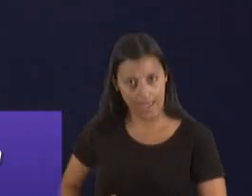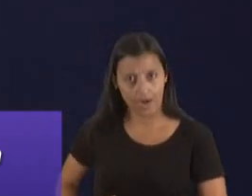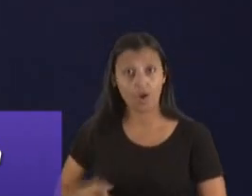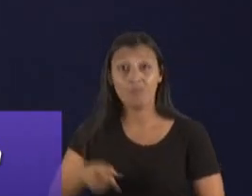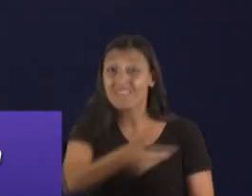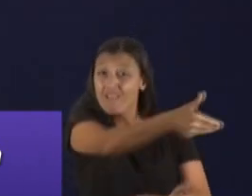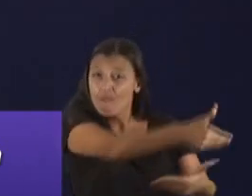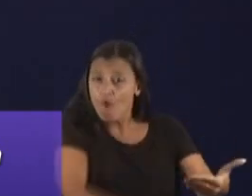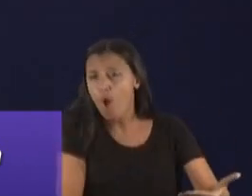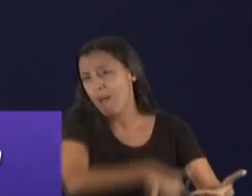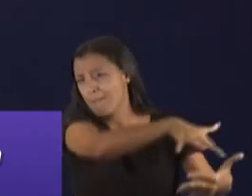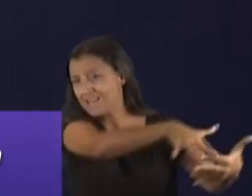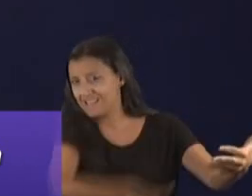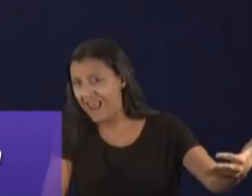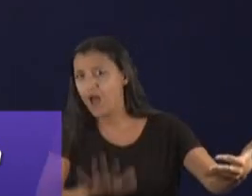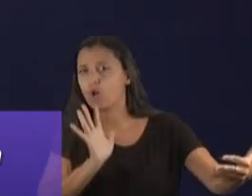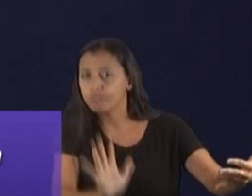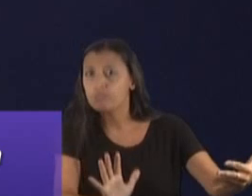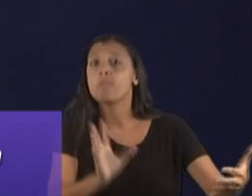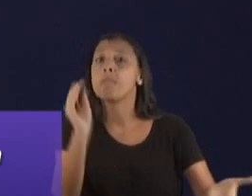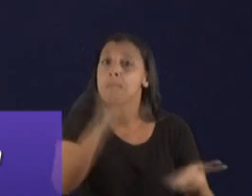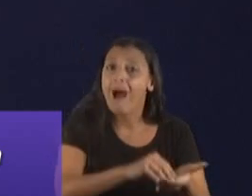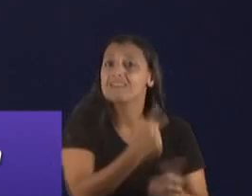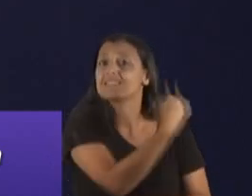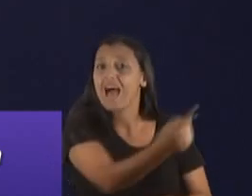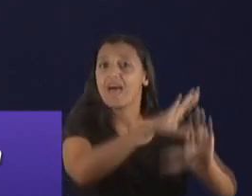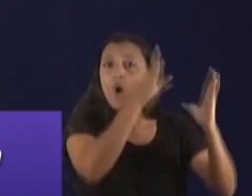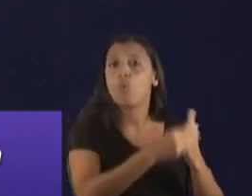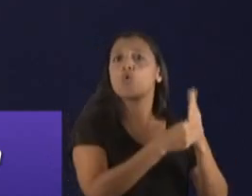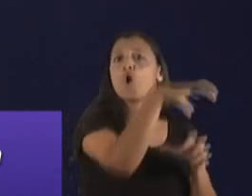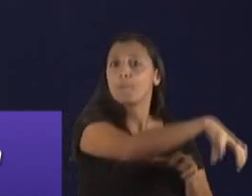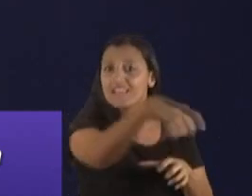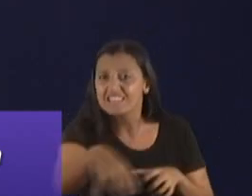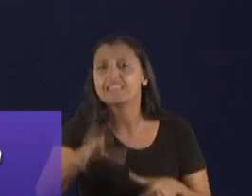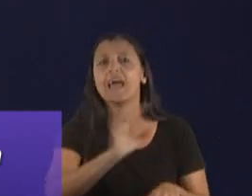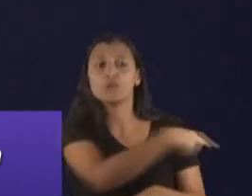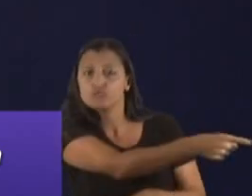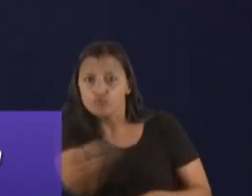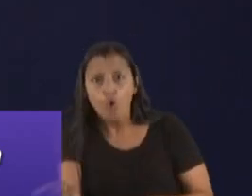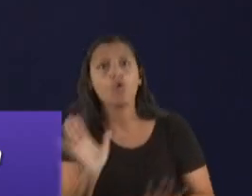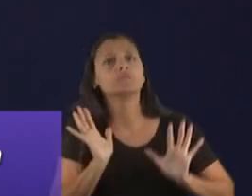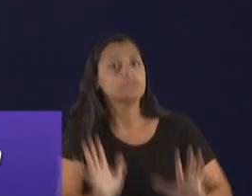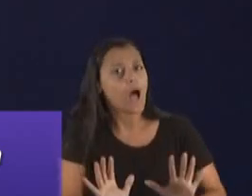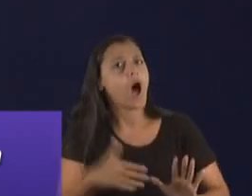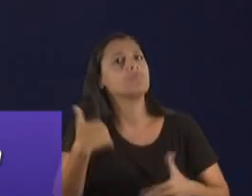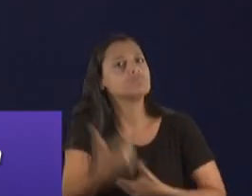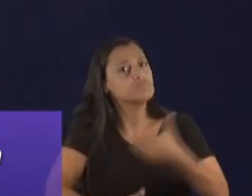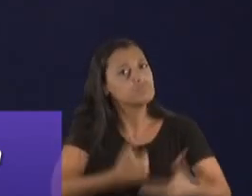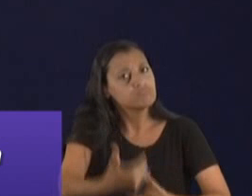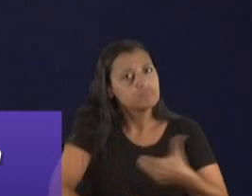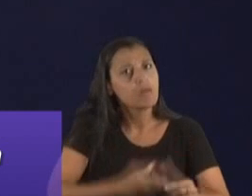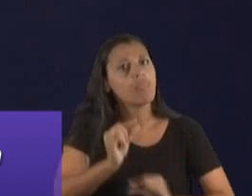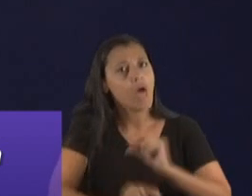es muchísimo más amplio, además cada ministerio y cada dependencia está avanzando en